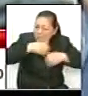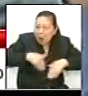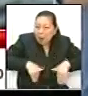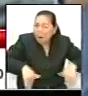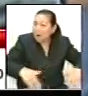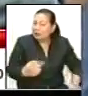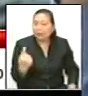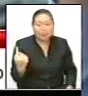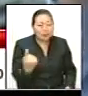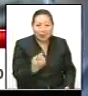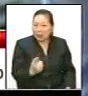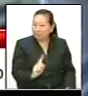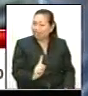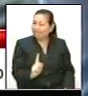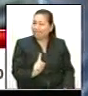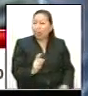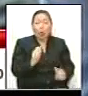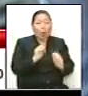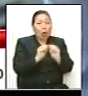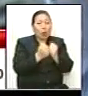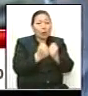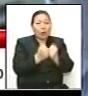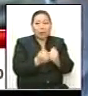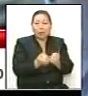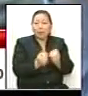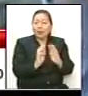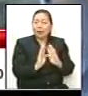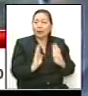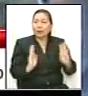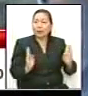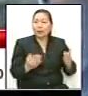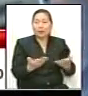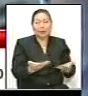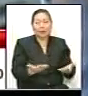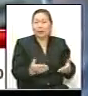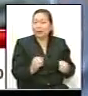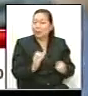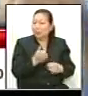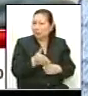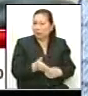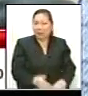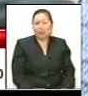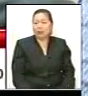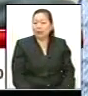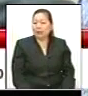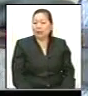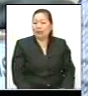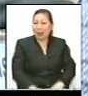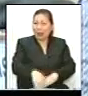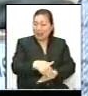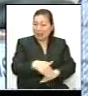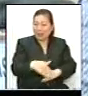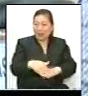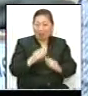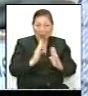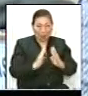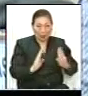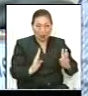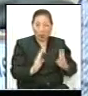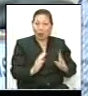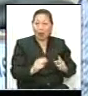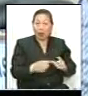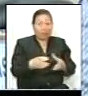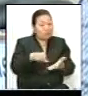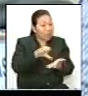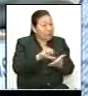solo eso, han roto con la volumetría del espacio. Si uno va a la calle Sapi, que es el corazón